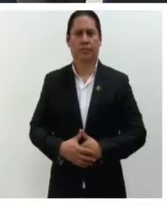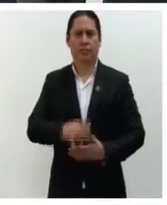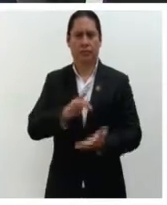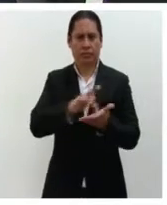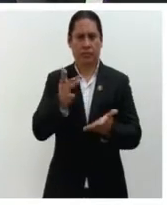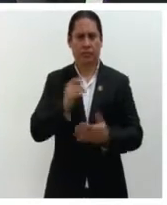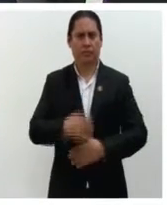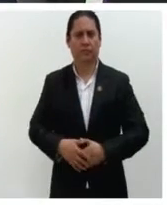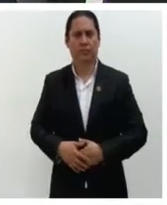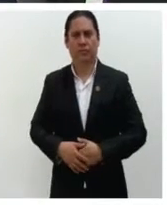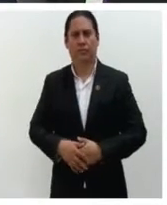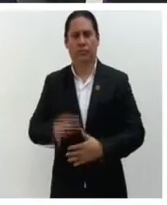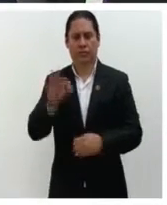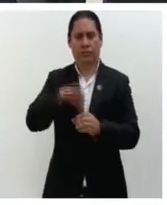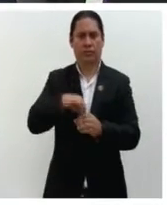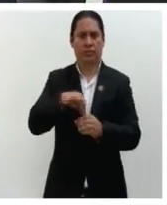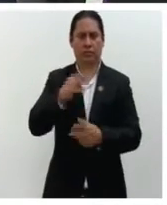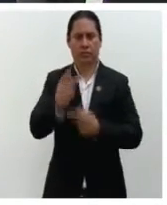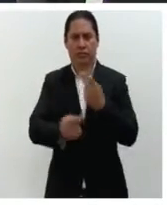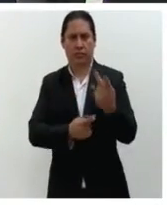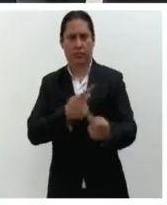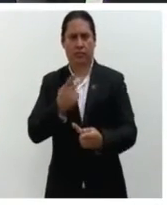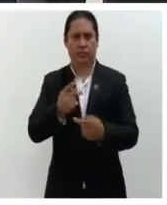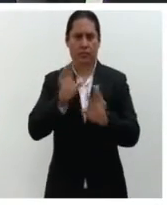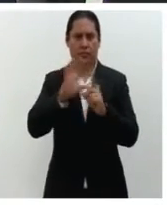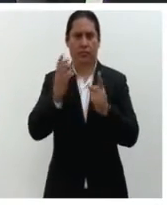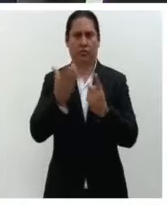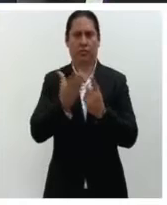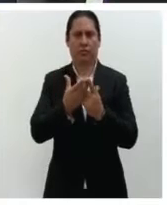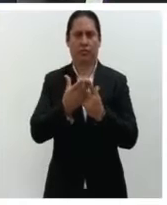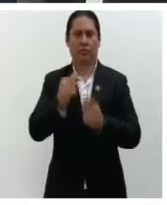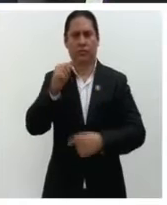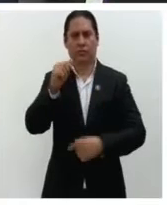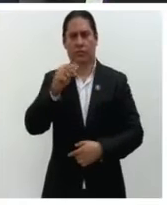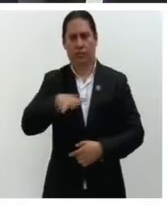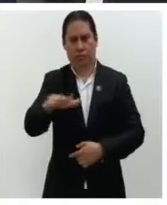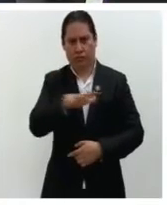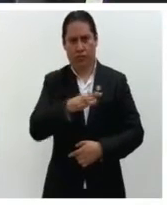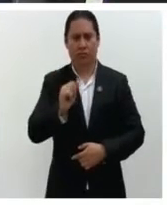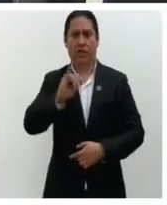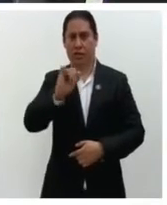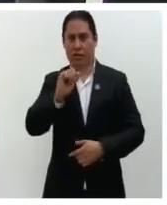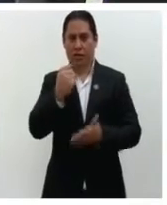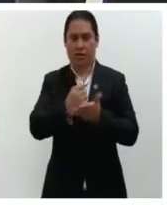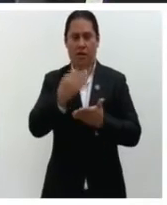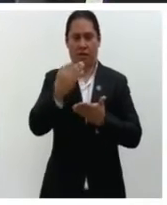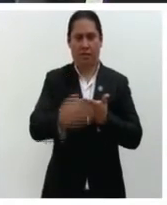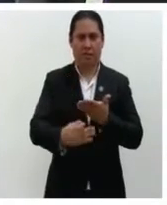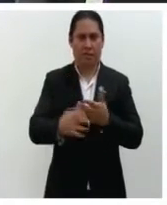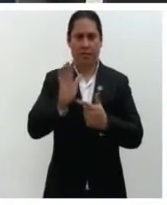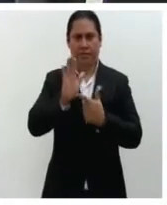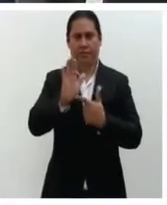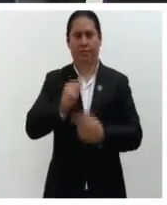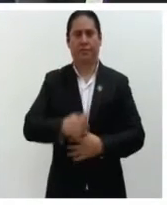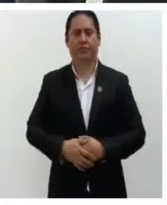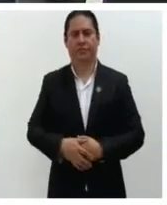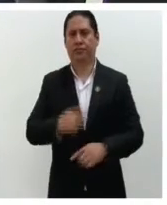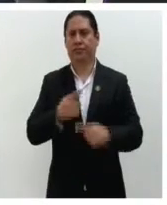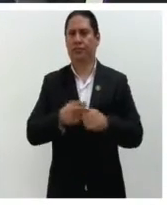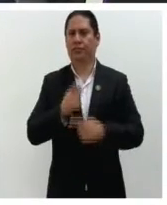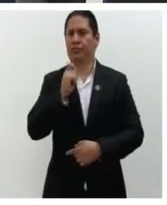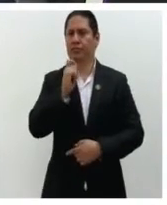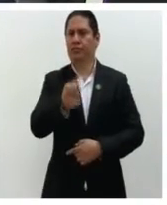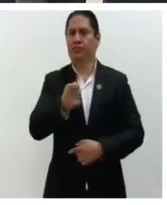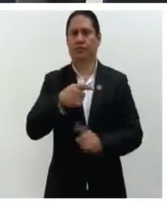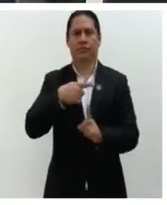Muchas gracias. En votación económica se pregunta a la comisión permanente si se aprueba el dictamen presentado. Las legisladoras